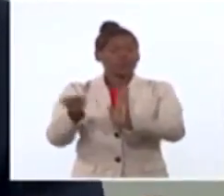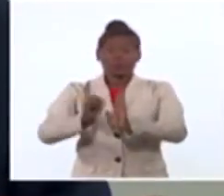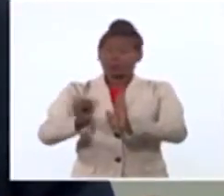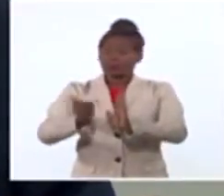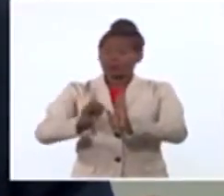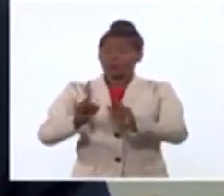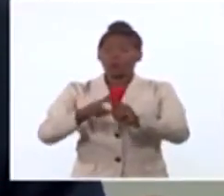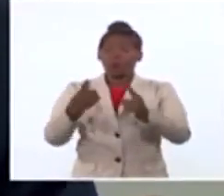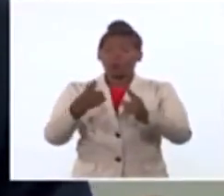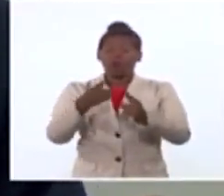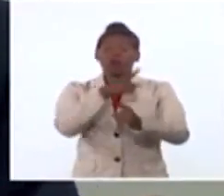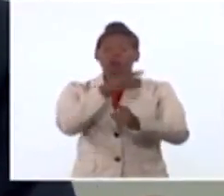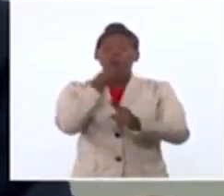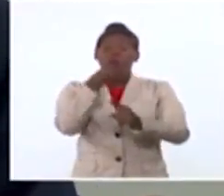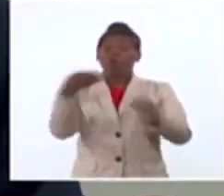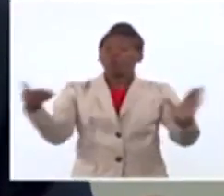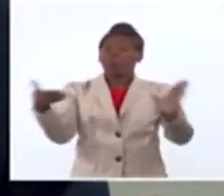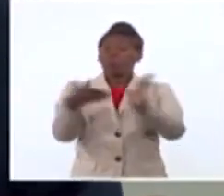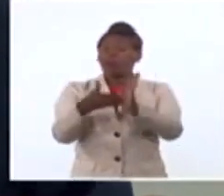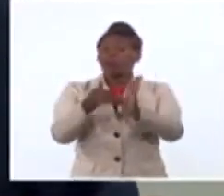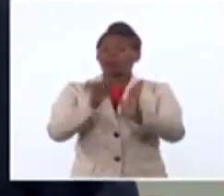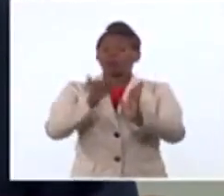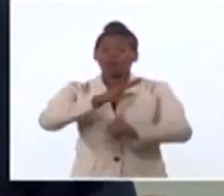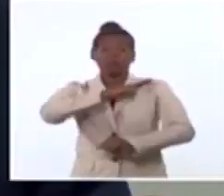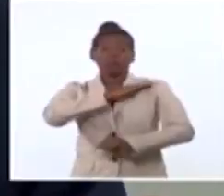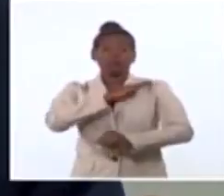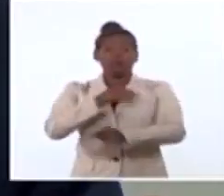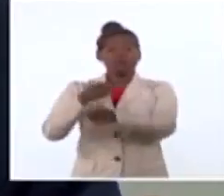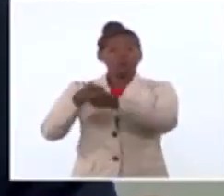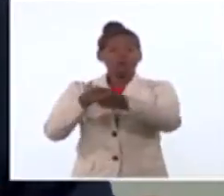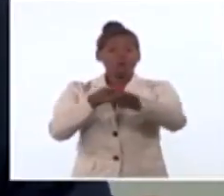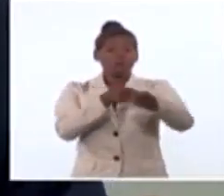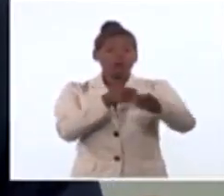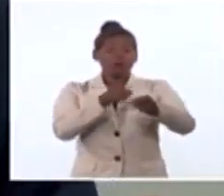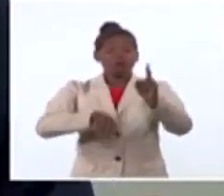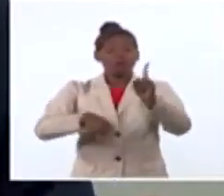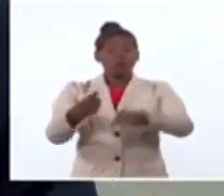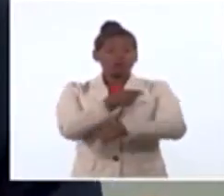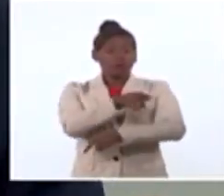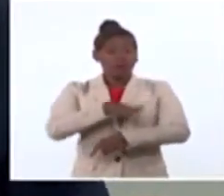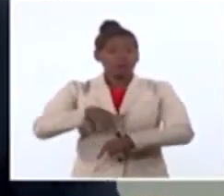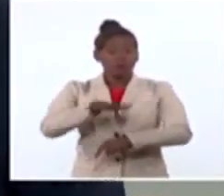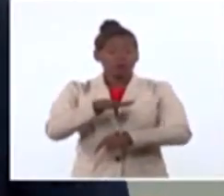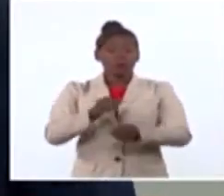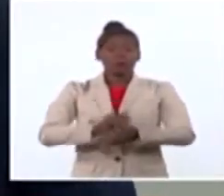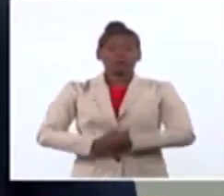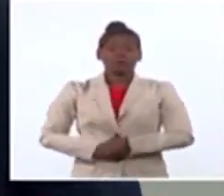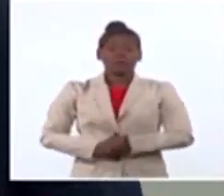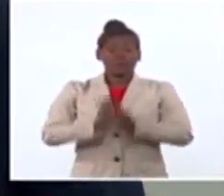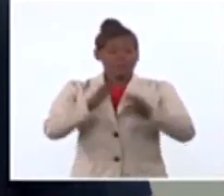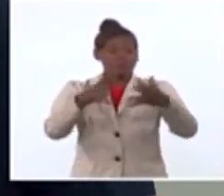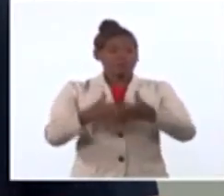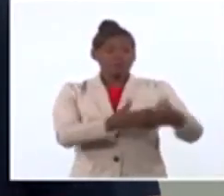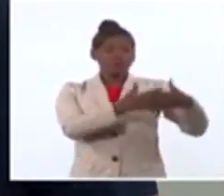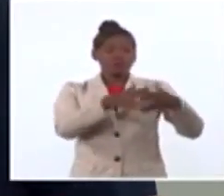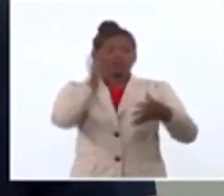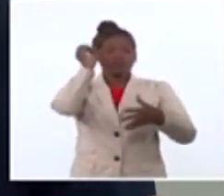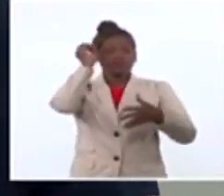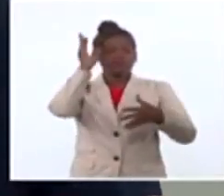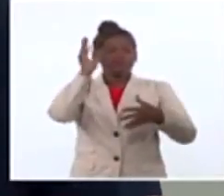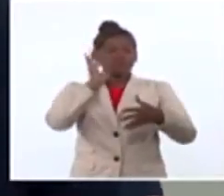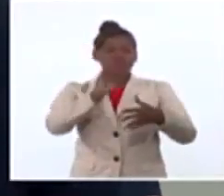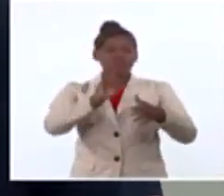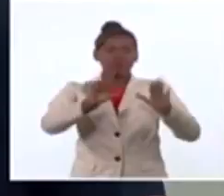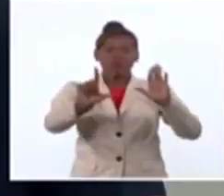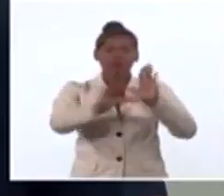el recrudecimiento del bloqueo, la aplicación de las 243 nuevas sanciones que